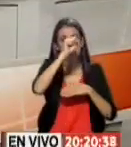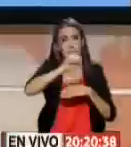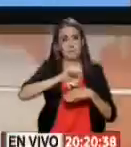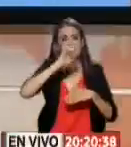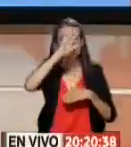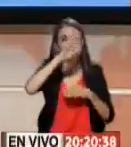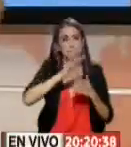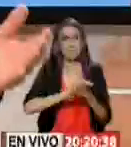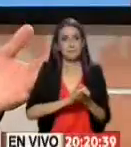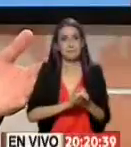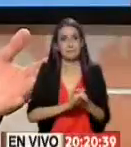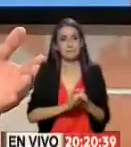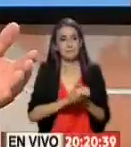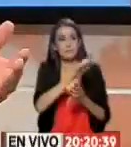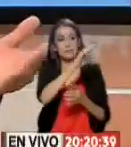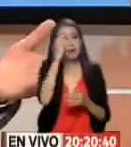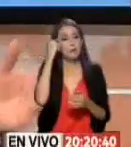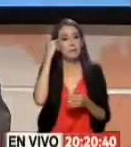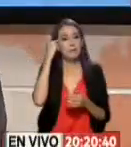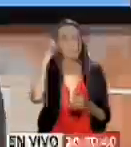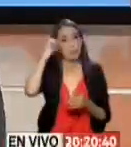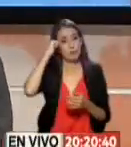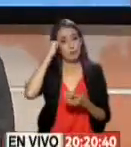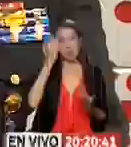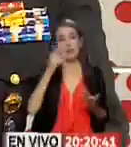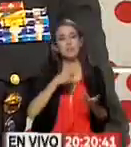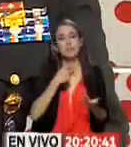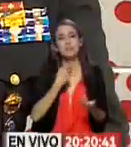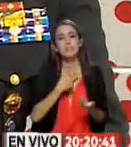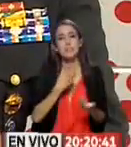Olga Velasco, ¿qué se le viene a la memoria? ¿Qué siente?